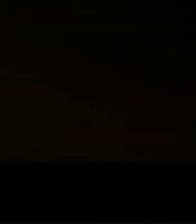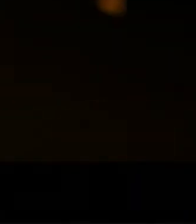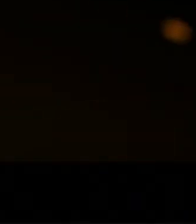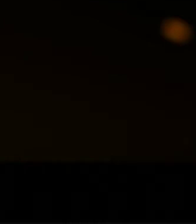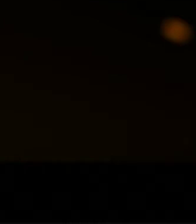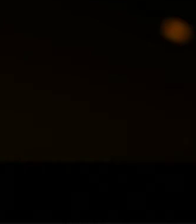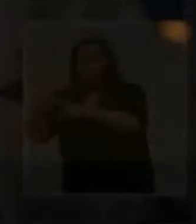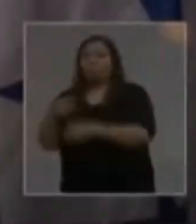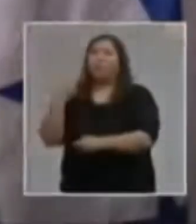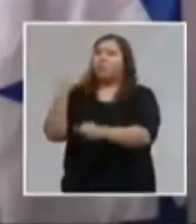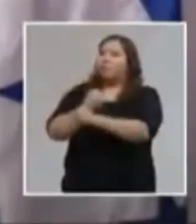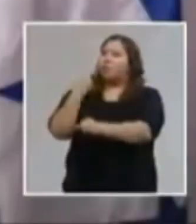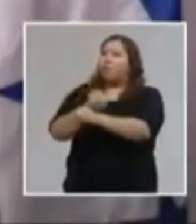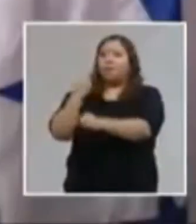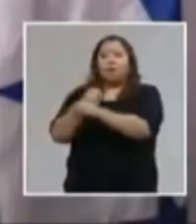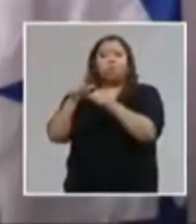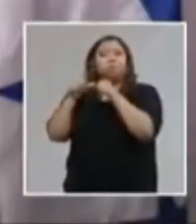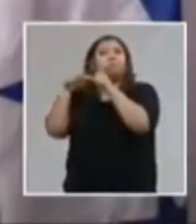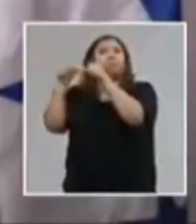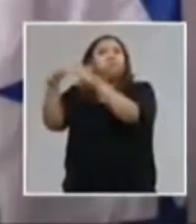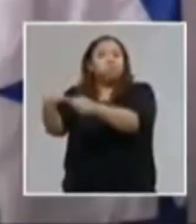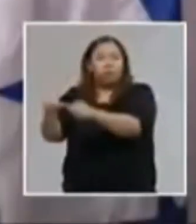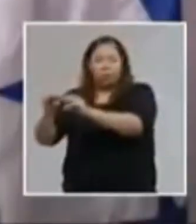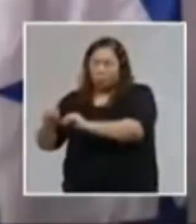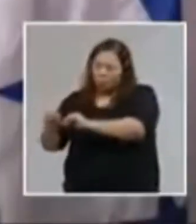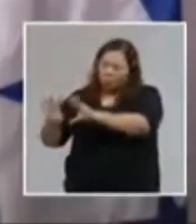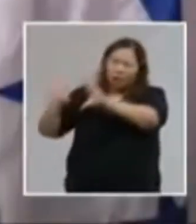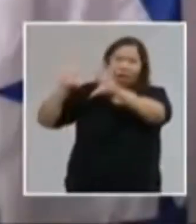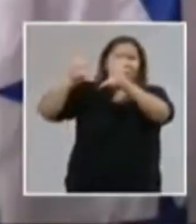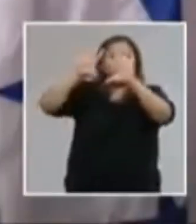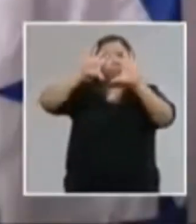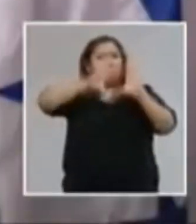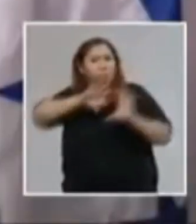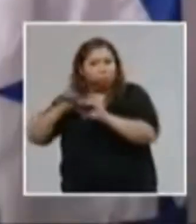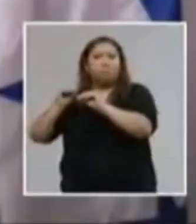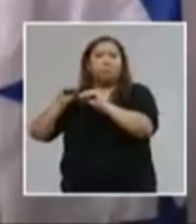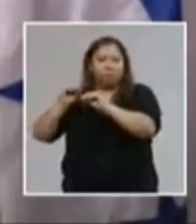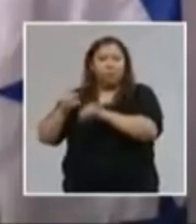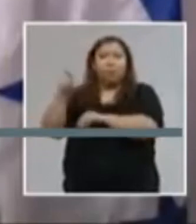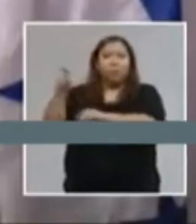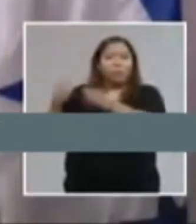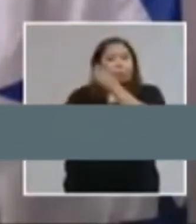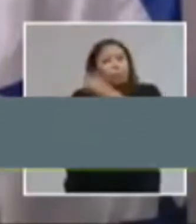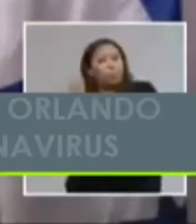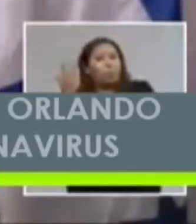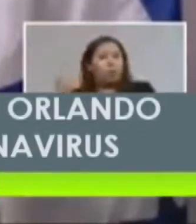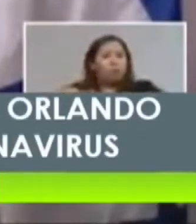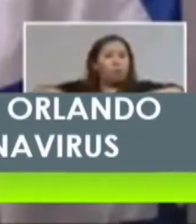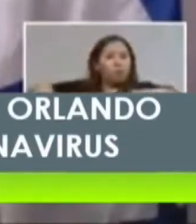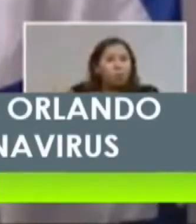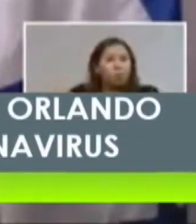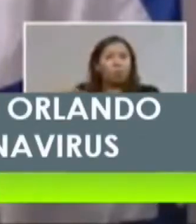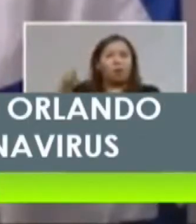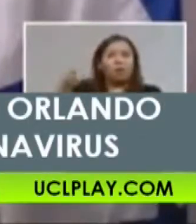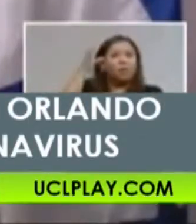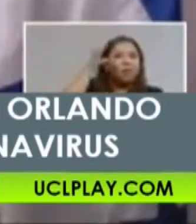Esta es la noticia número uno, señores. El presidente de Honduras, Juan Orlando Hernández, contrajo coronavirus.